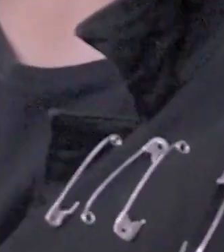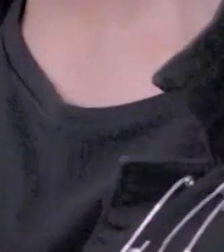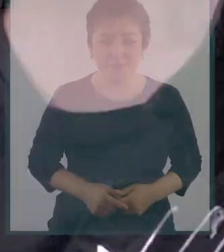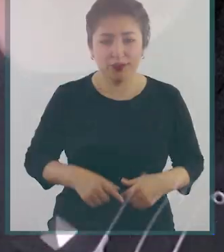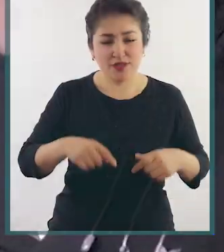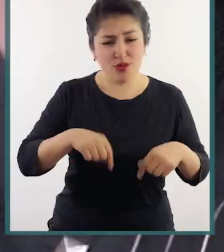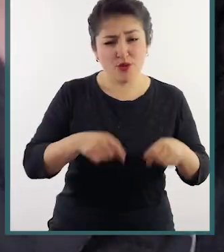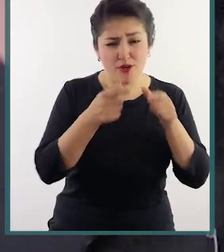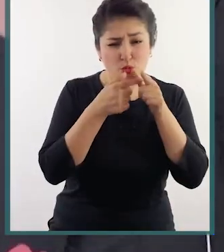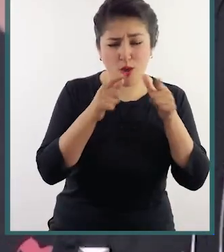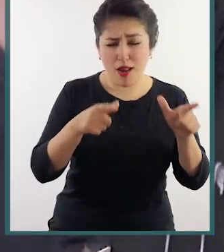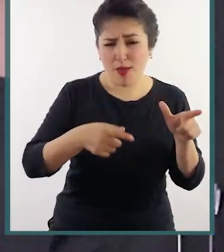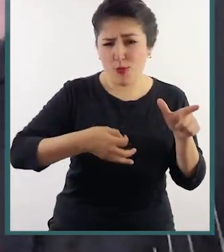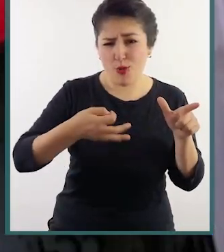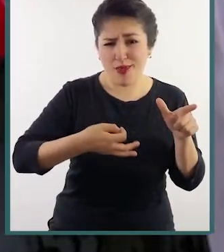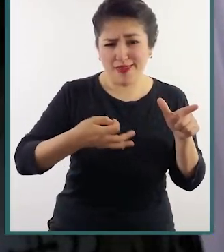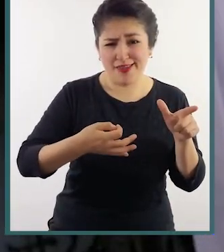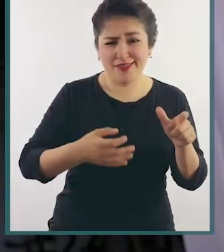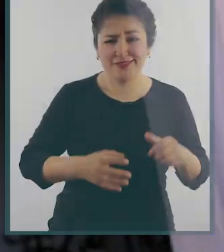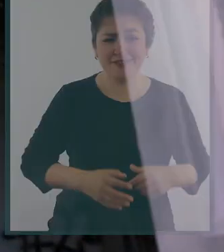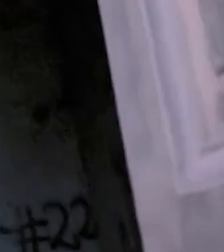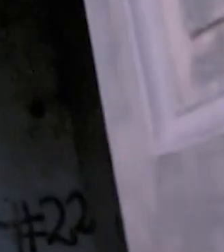cultura y nuestra lengua originaria.